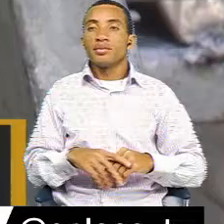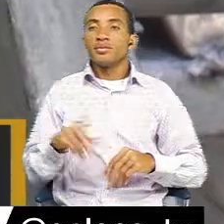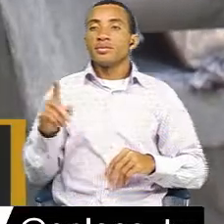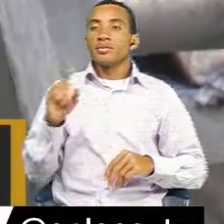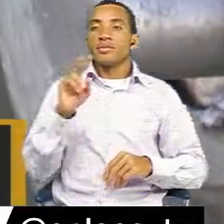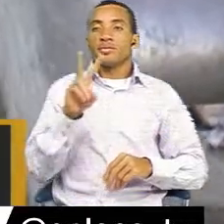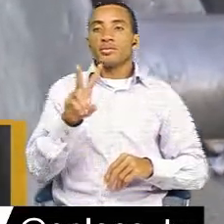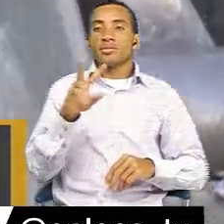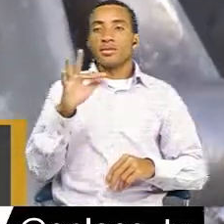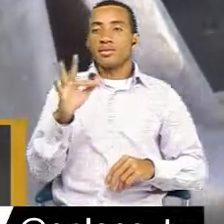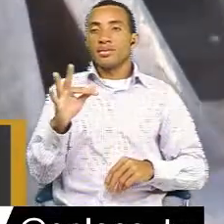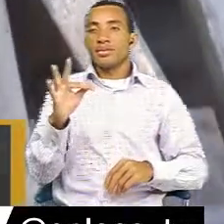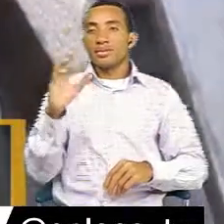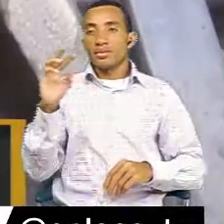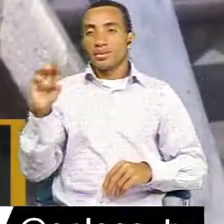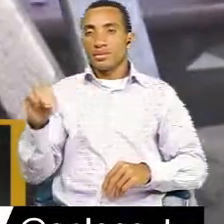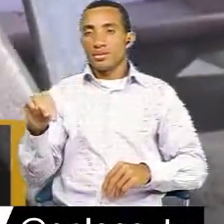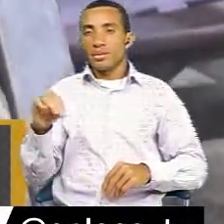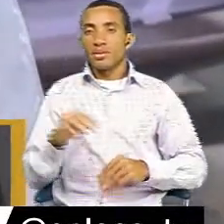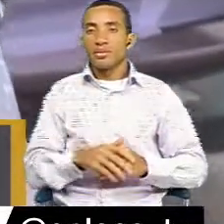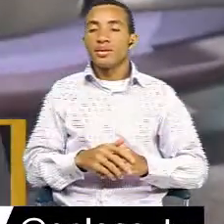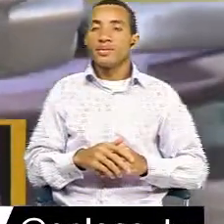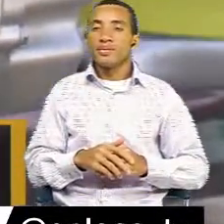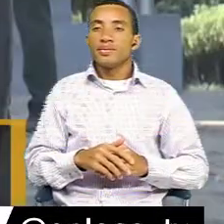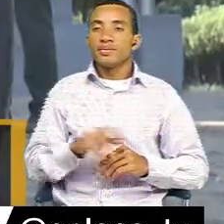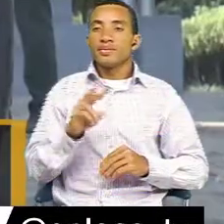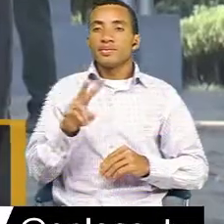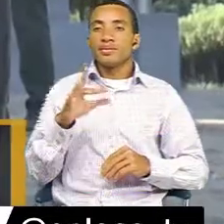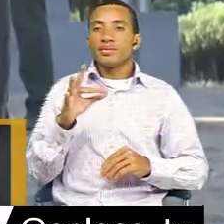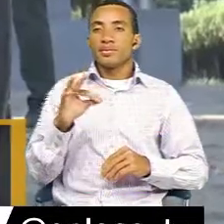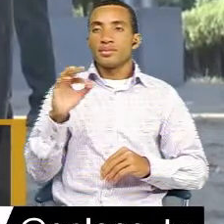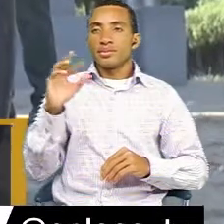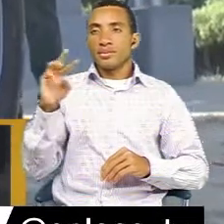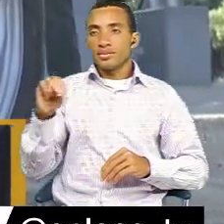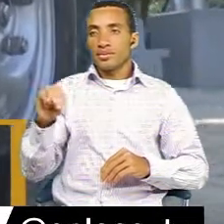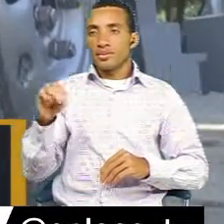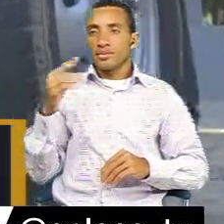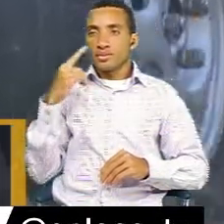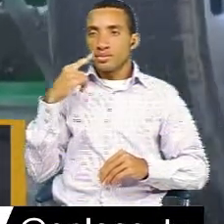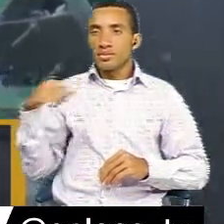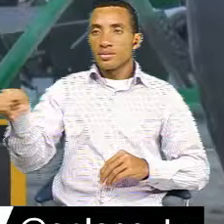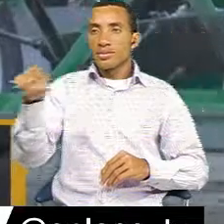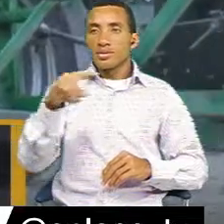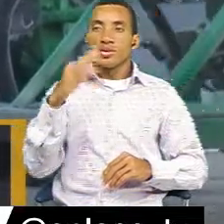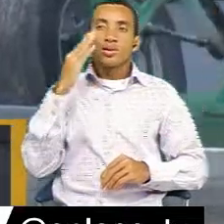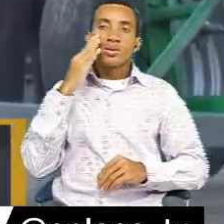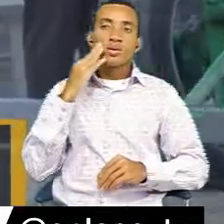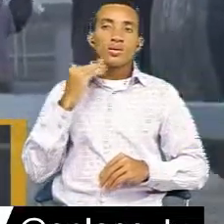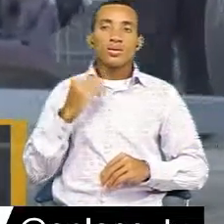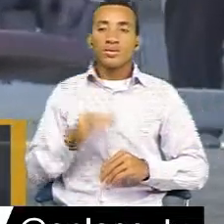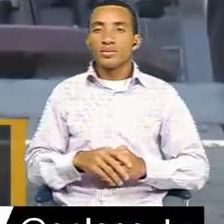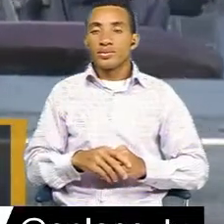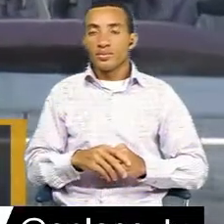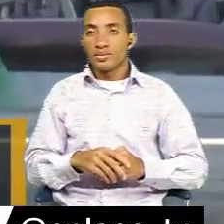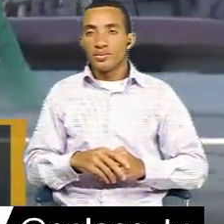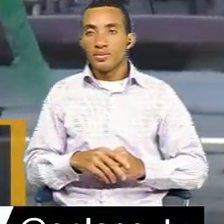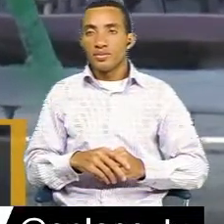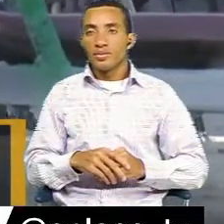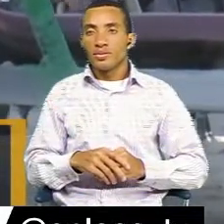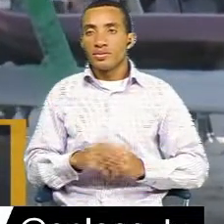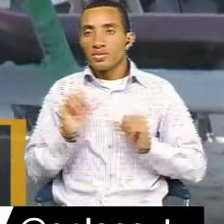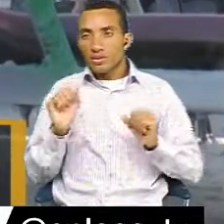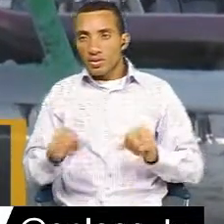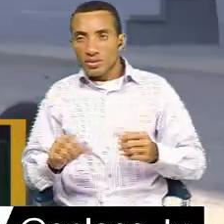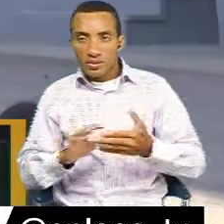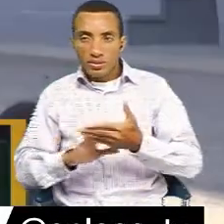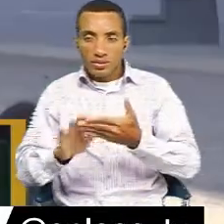los VTM. En cuanto a los VTM, pues estos muchachos nos dieron la forma de